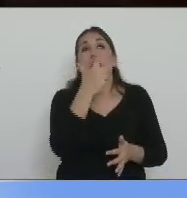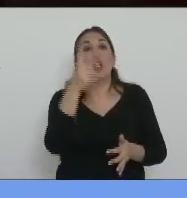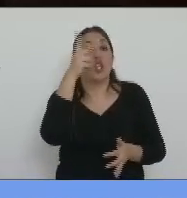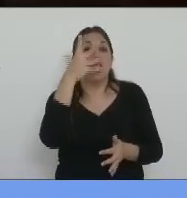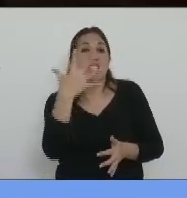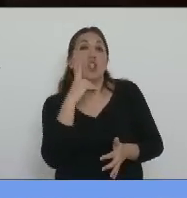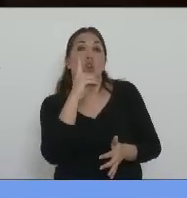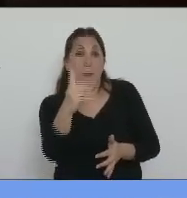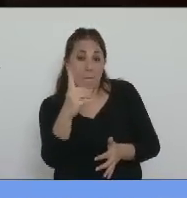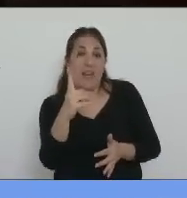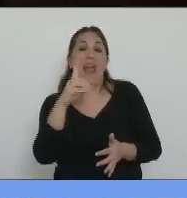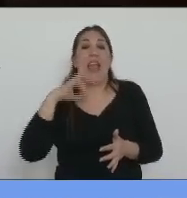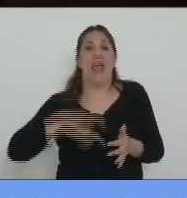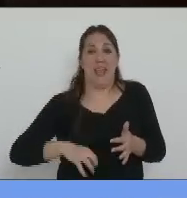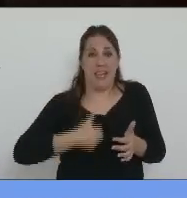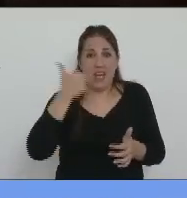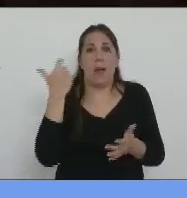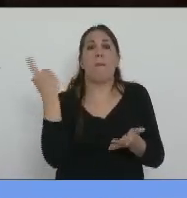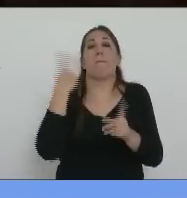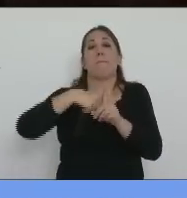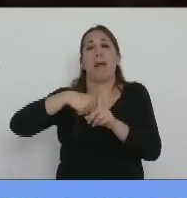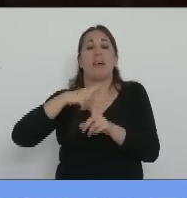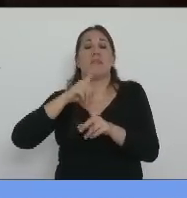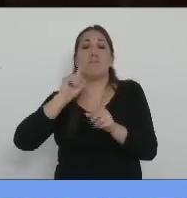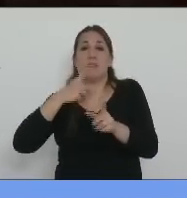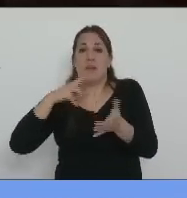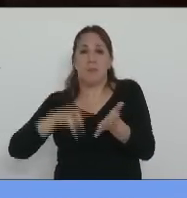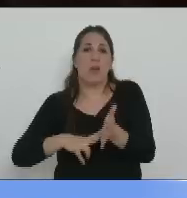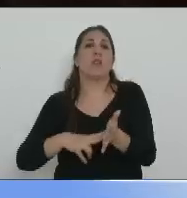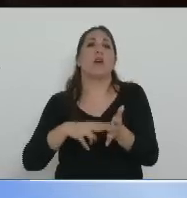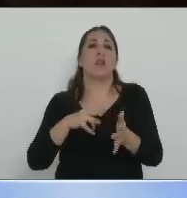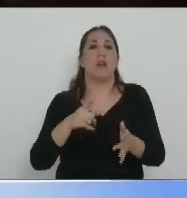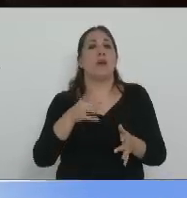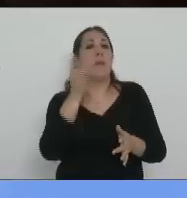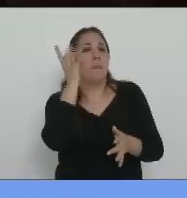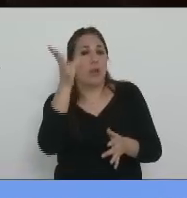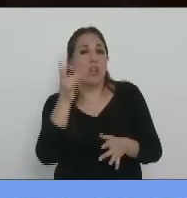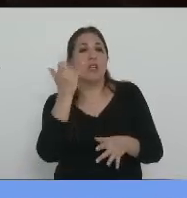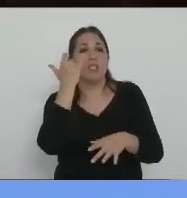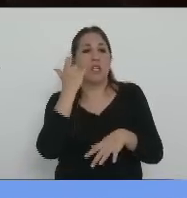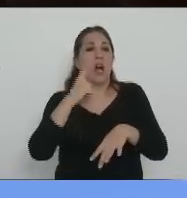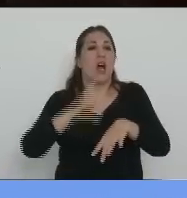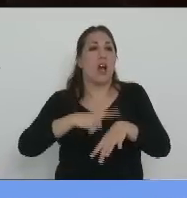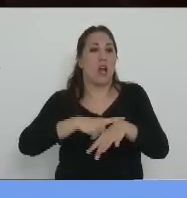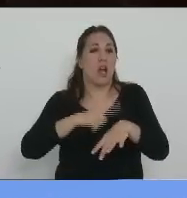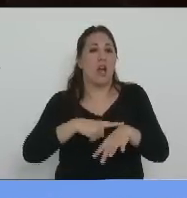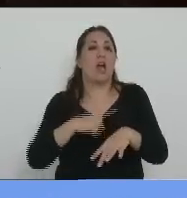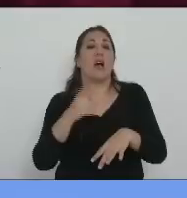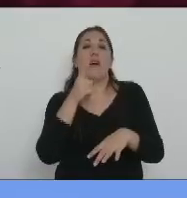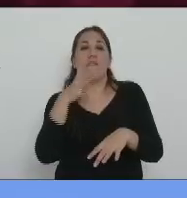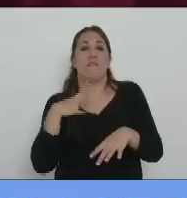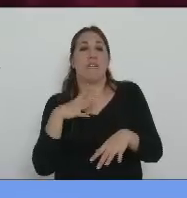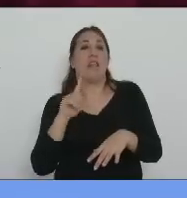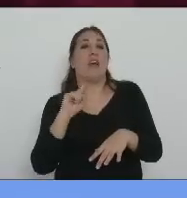de ganancias la renta consumida como aquí también se explicó 203 nador disculpe le está dejando 13 minutos a la senadora con la que